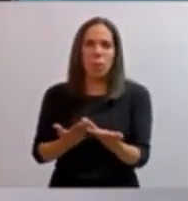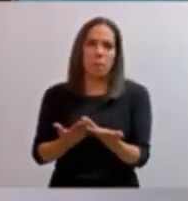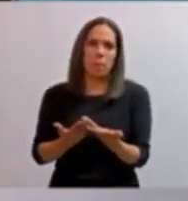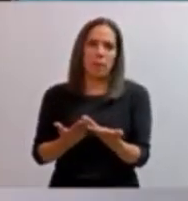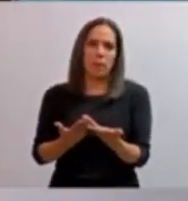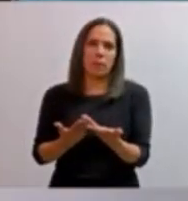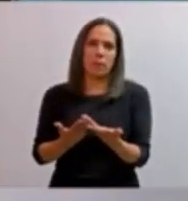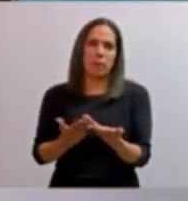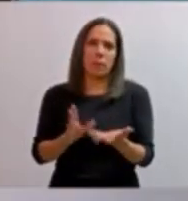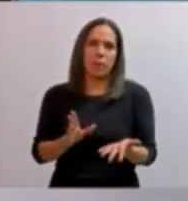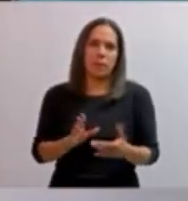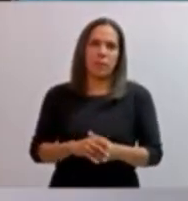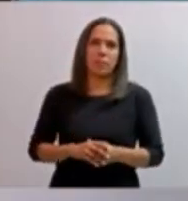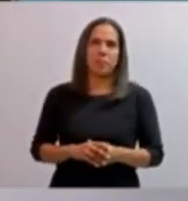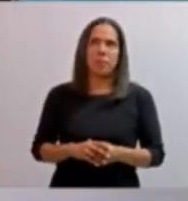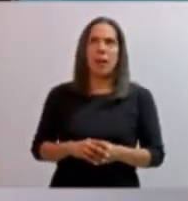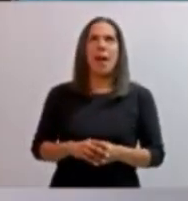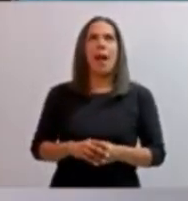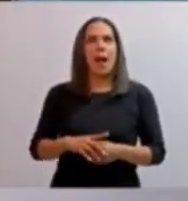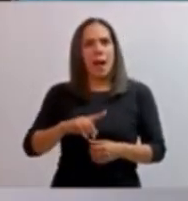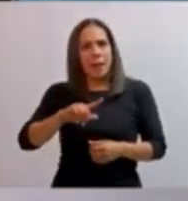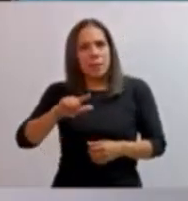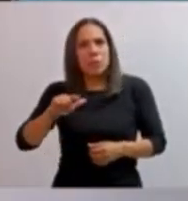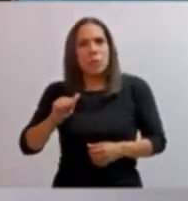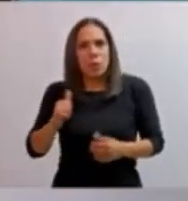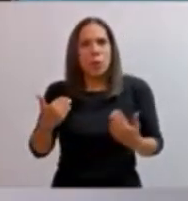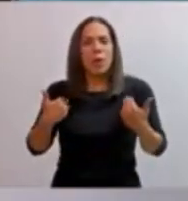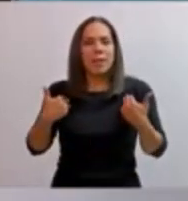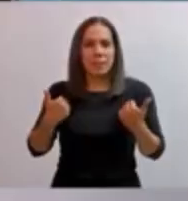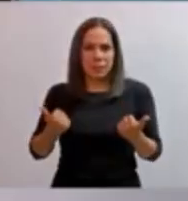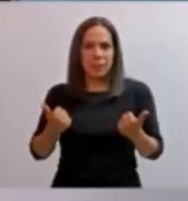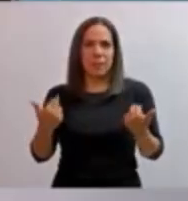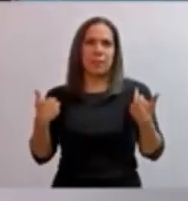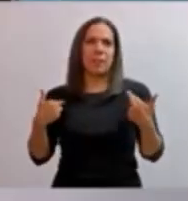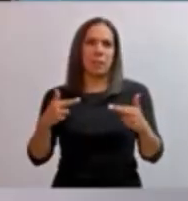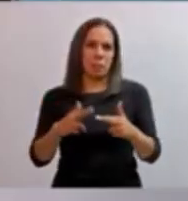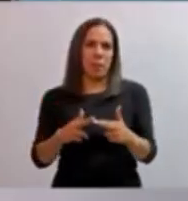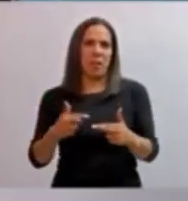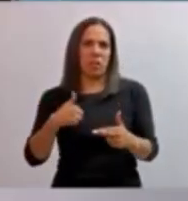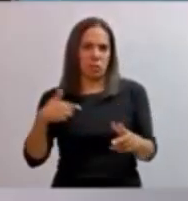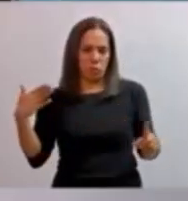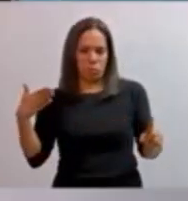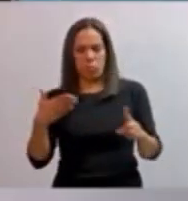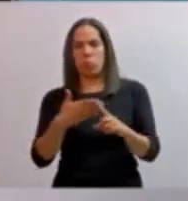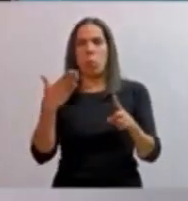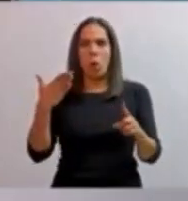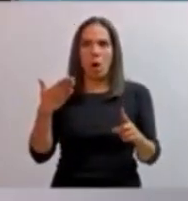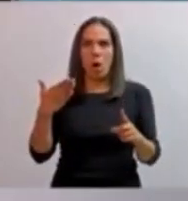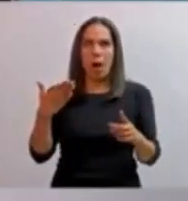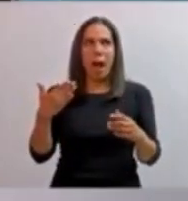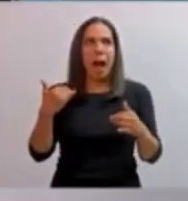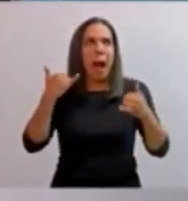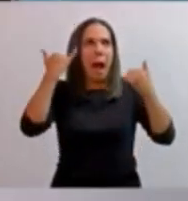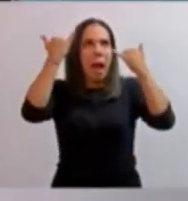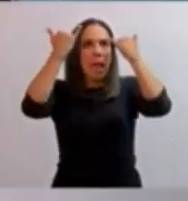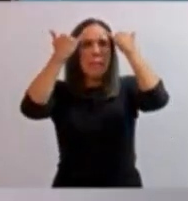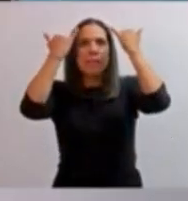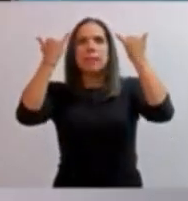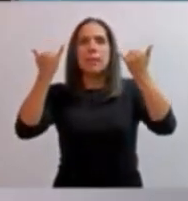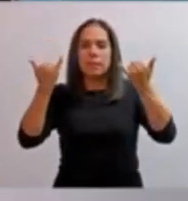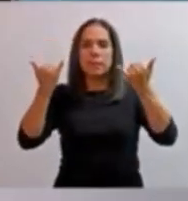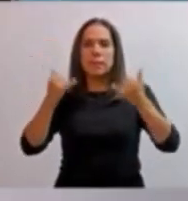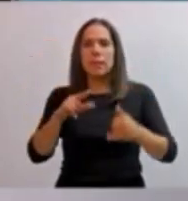recuperando en qué me va a impactar en lo que estamos haciendo. Esto se observa aquí que pues los directores fortalecen